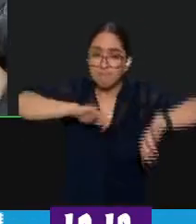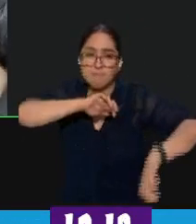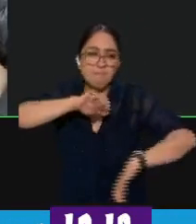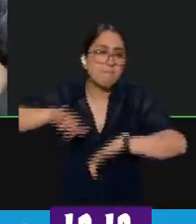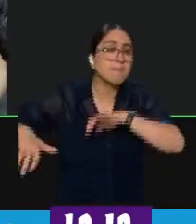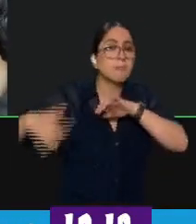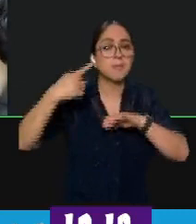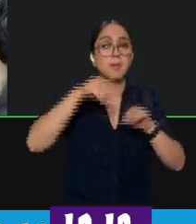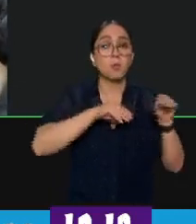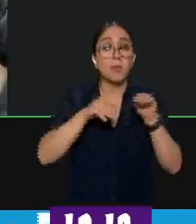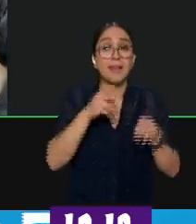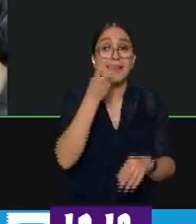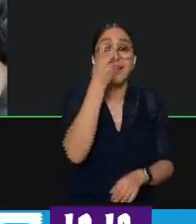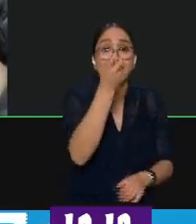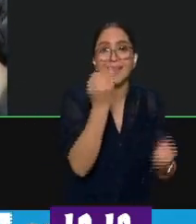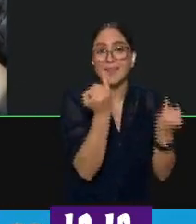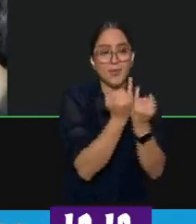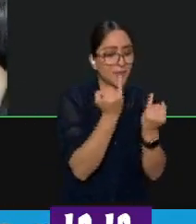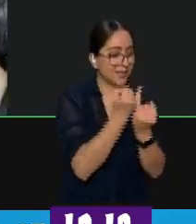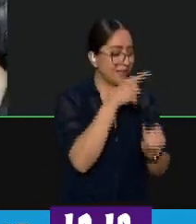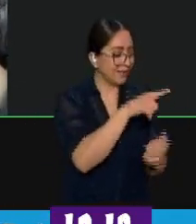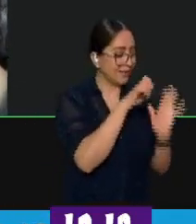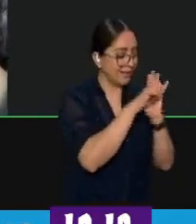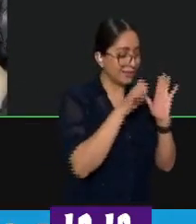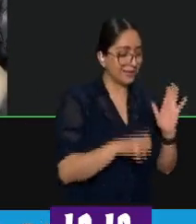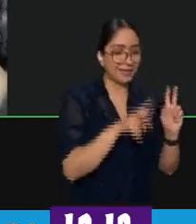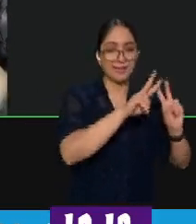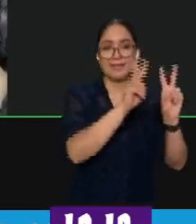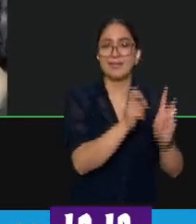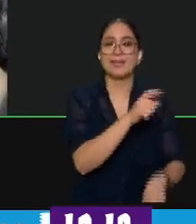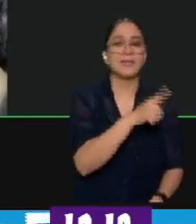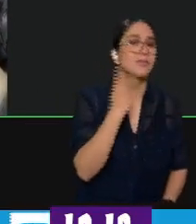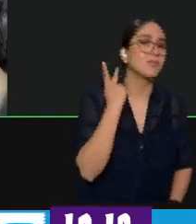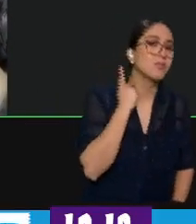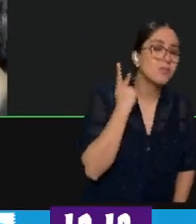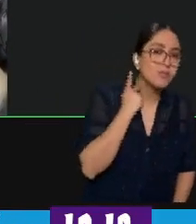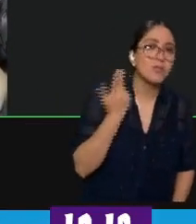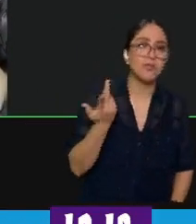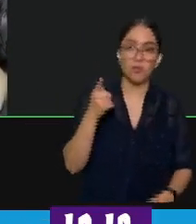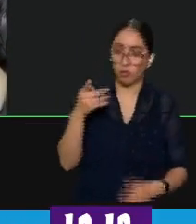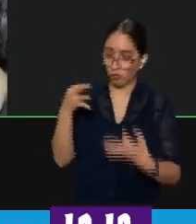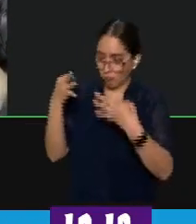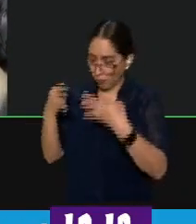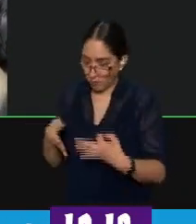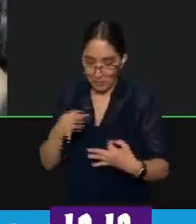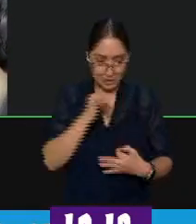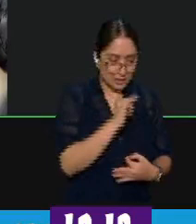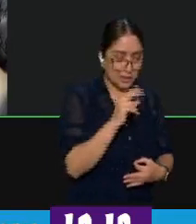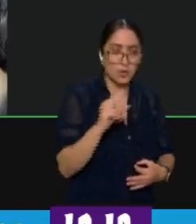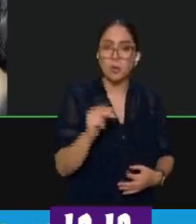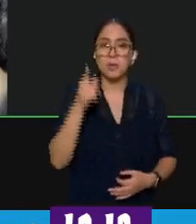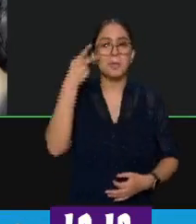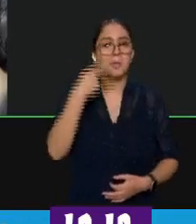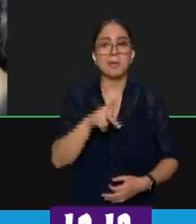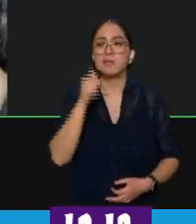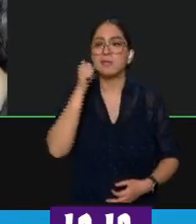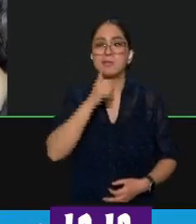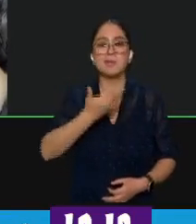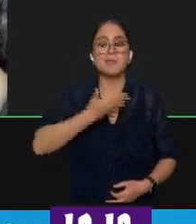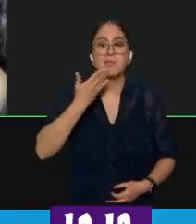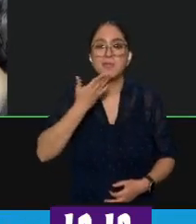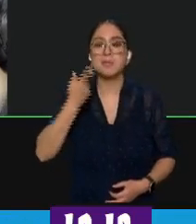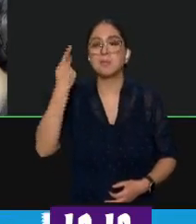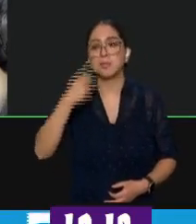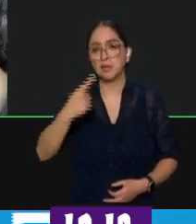explico. Ese es el proceso, formal o informal, pero siempre se sigue, ¿sí? Y esto